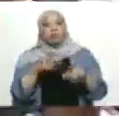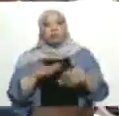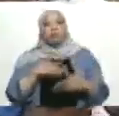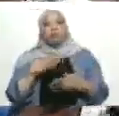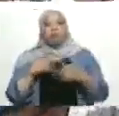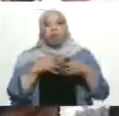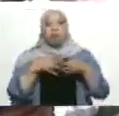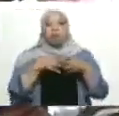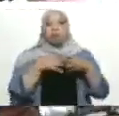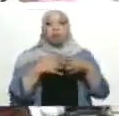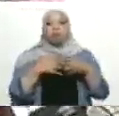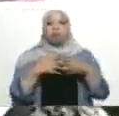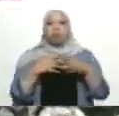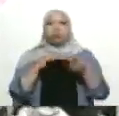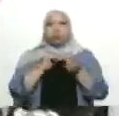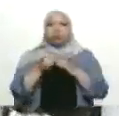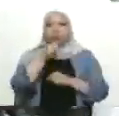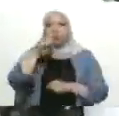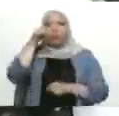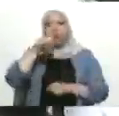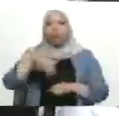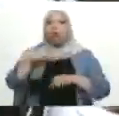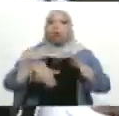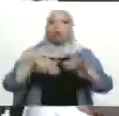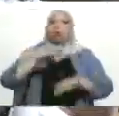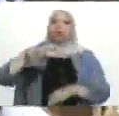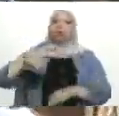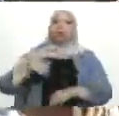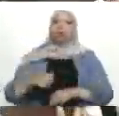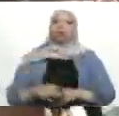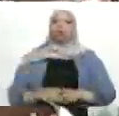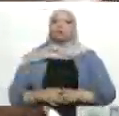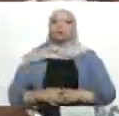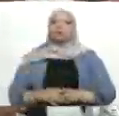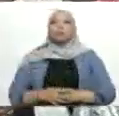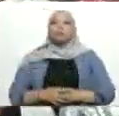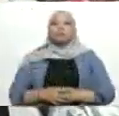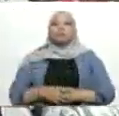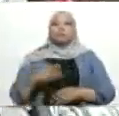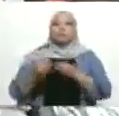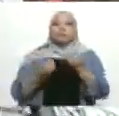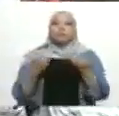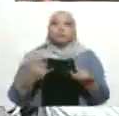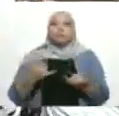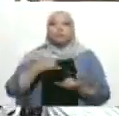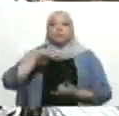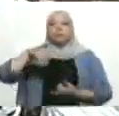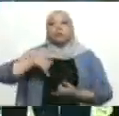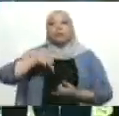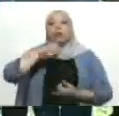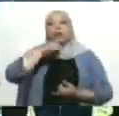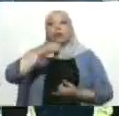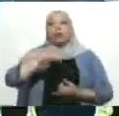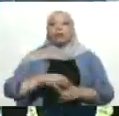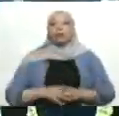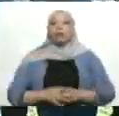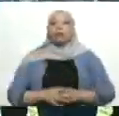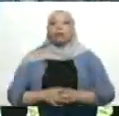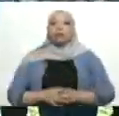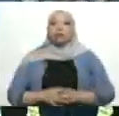una cabecera de playa para ellos. No, eso no iba a ocurrir. Ahora yo les voy a decir algo después de